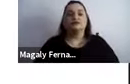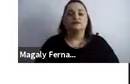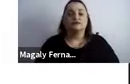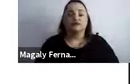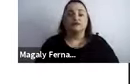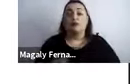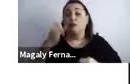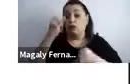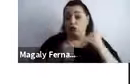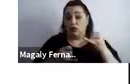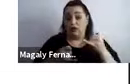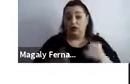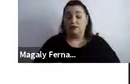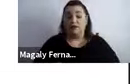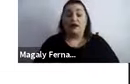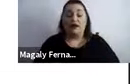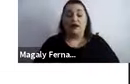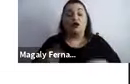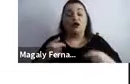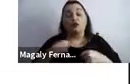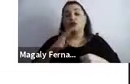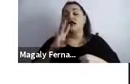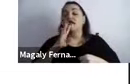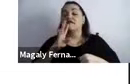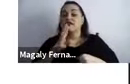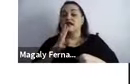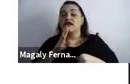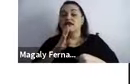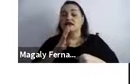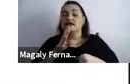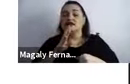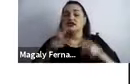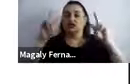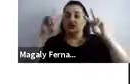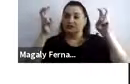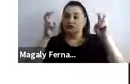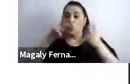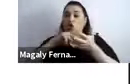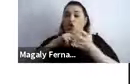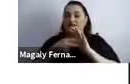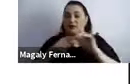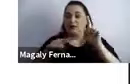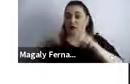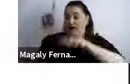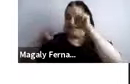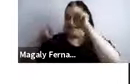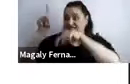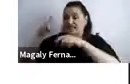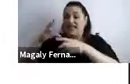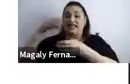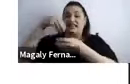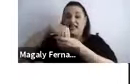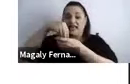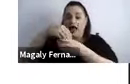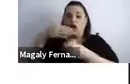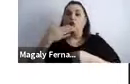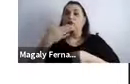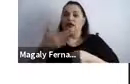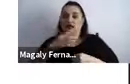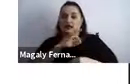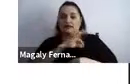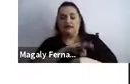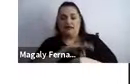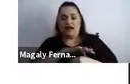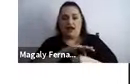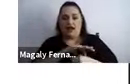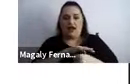Por último, voy a hablarles de un concepto que es el índice integrado de bienestar. Hasta ahora he hablado